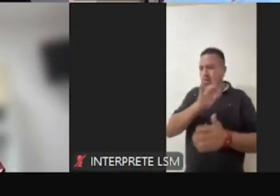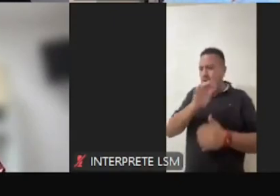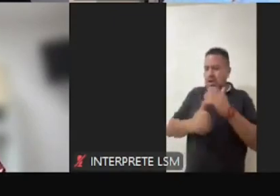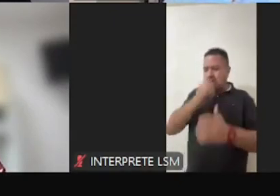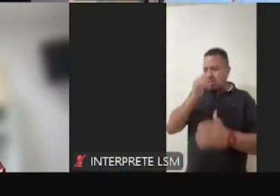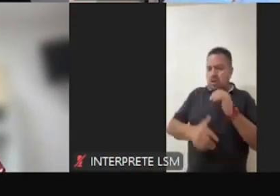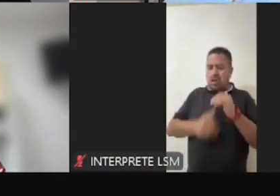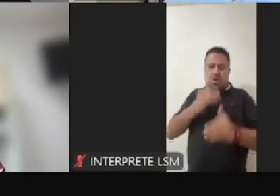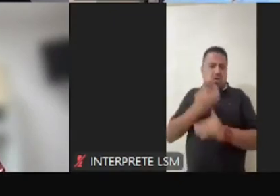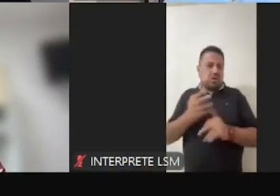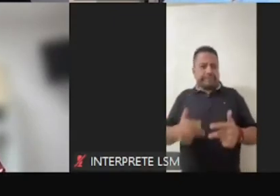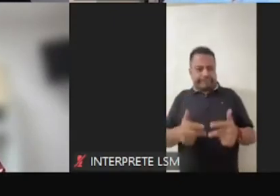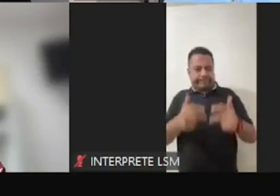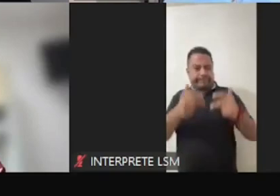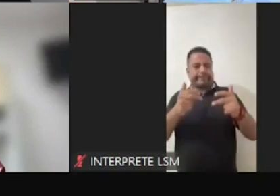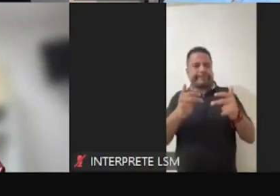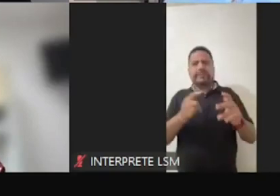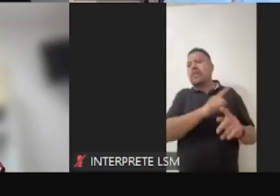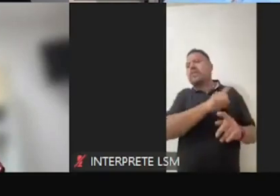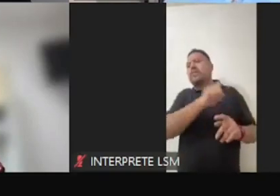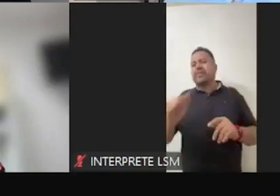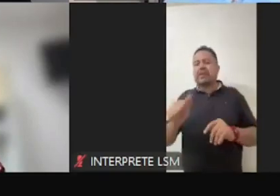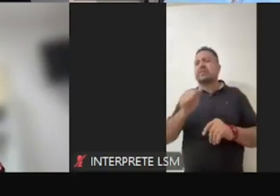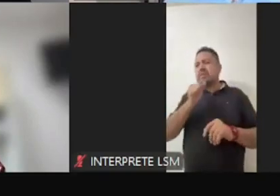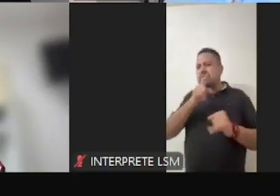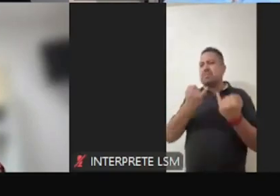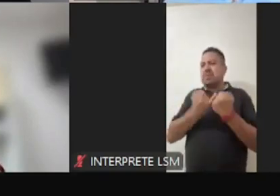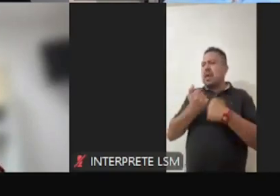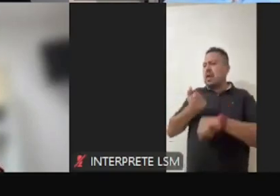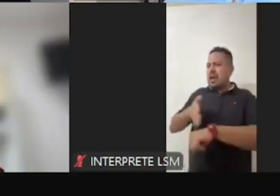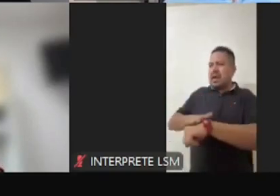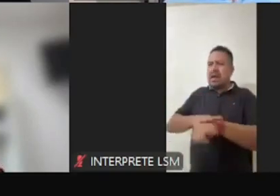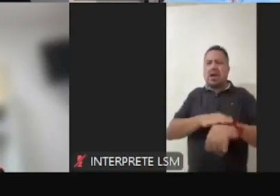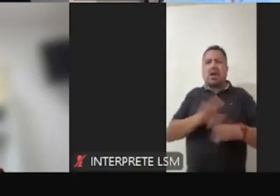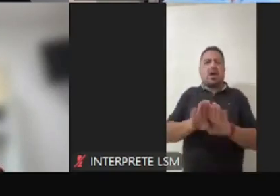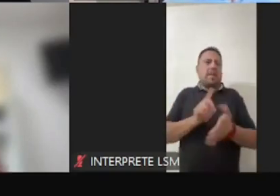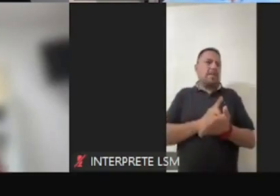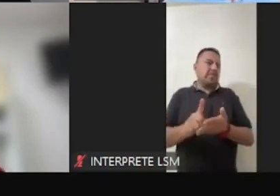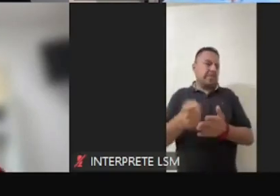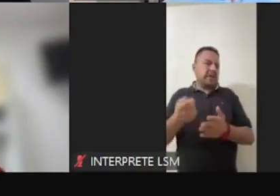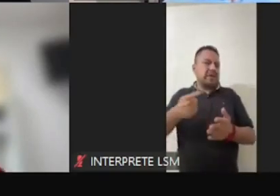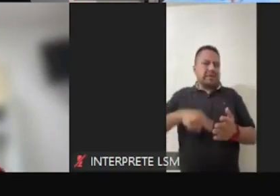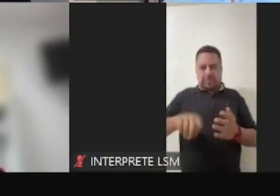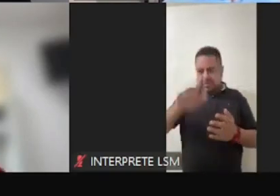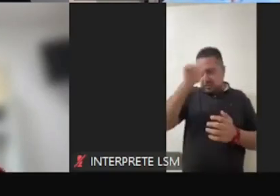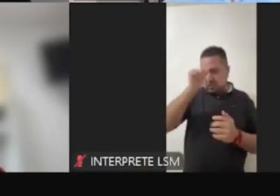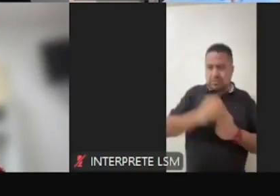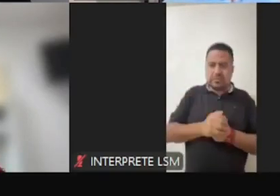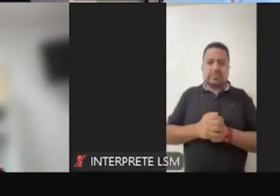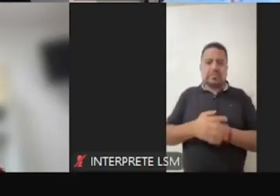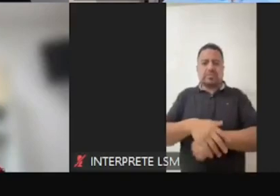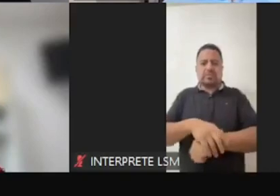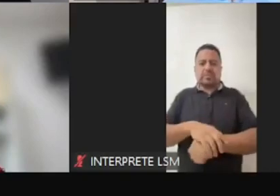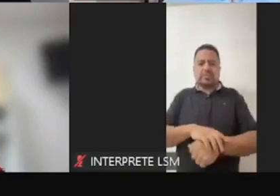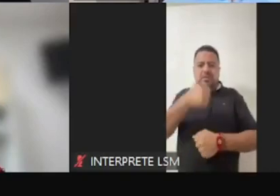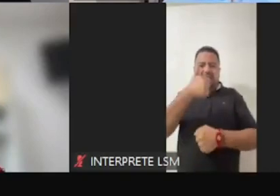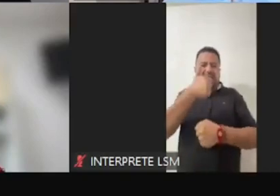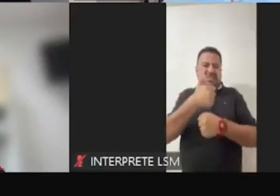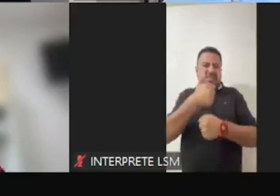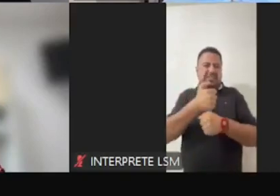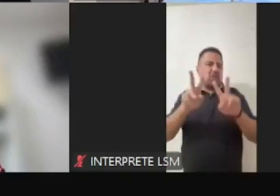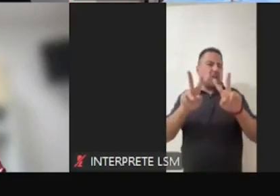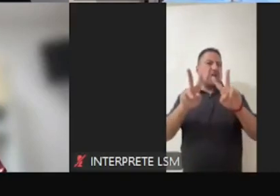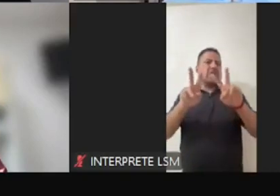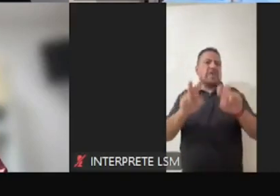presente sesión y en consecuencia notifíquese como en derecho corresponda el sexto asunto